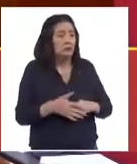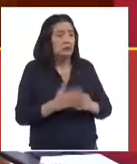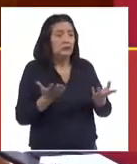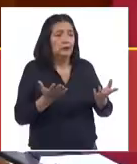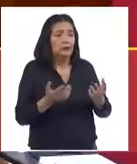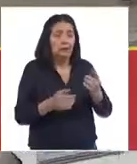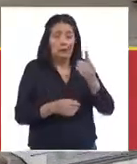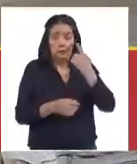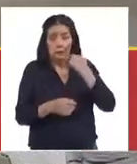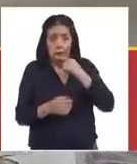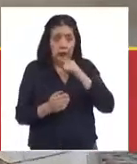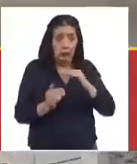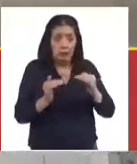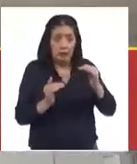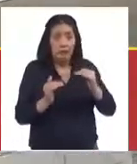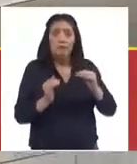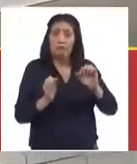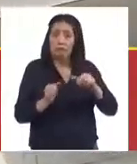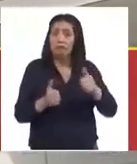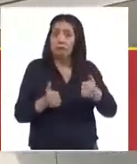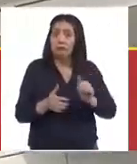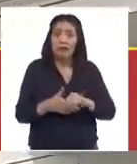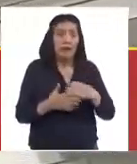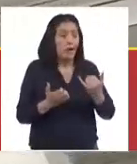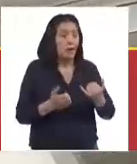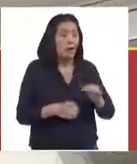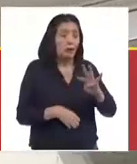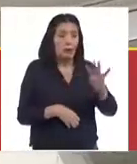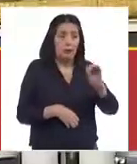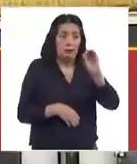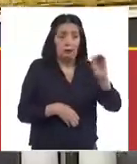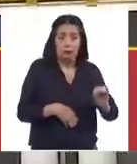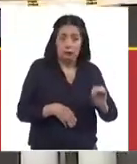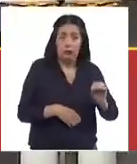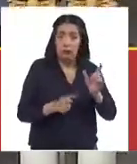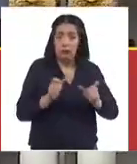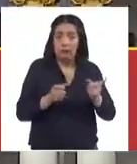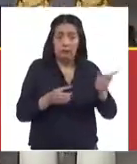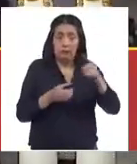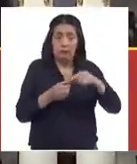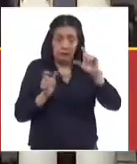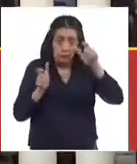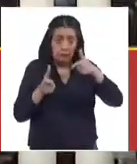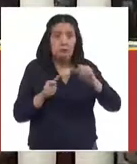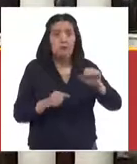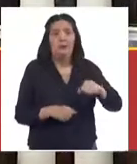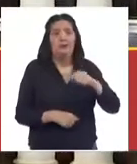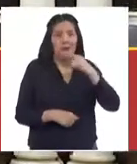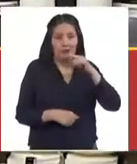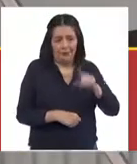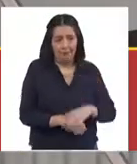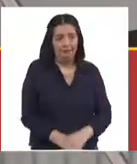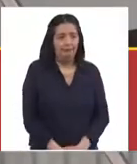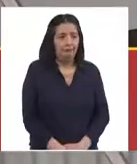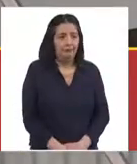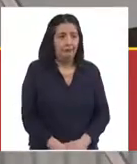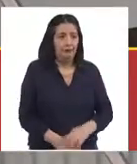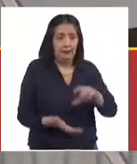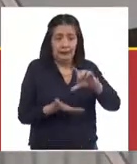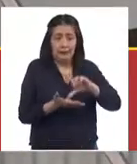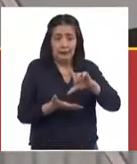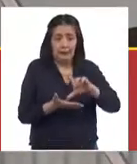paridad de género y la alternancia funcionaron y ahora el 40% de sus integrantes son mujeres. En